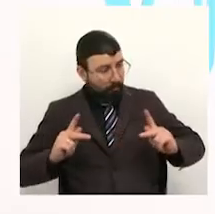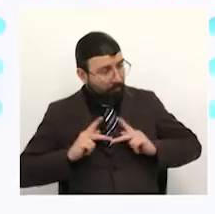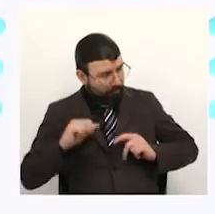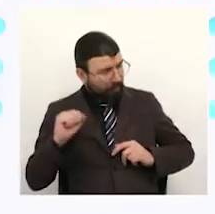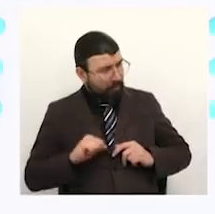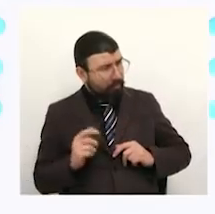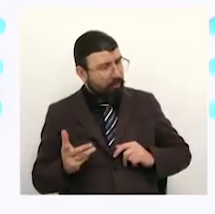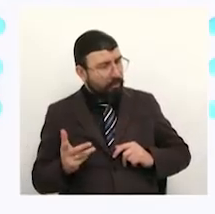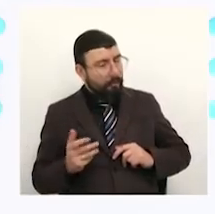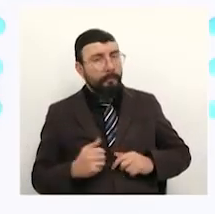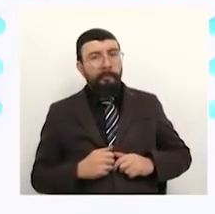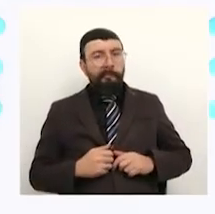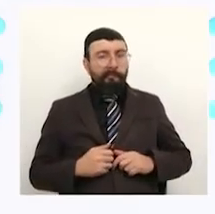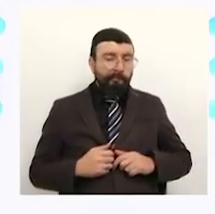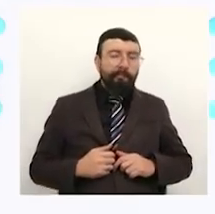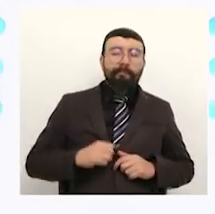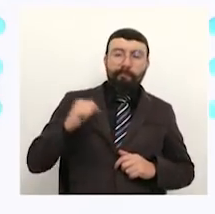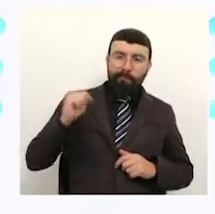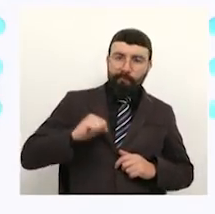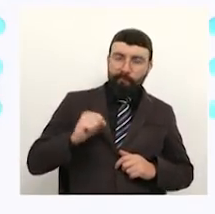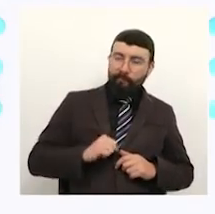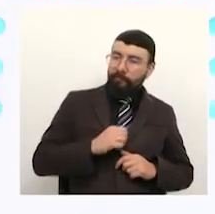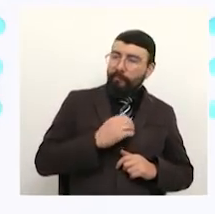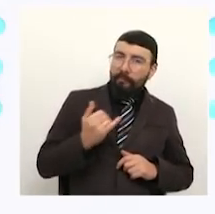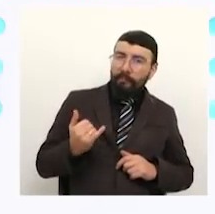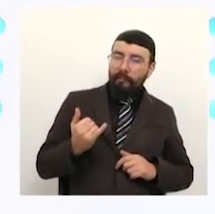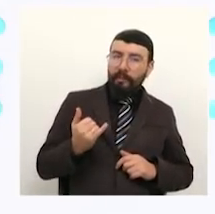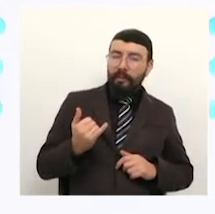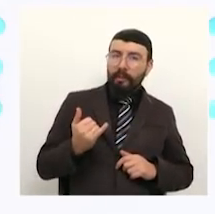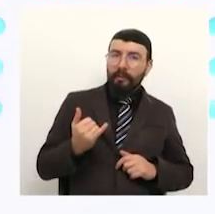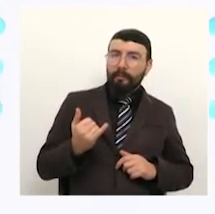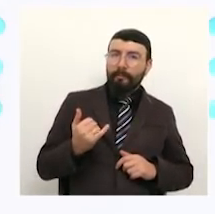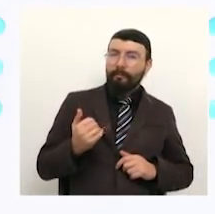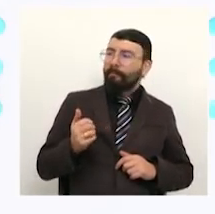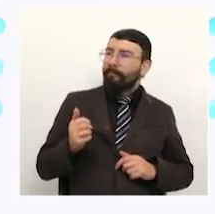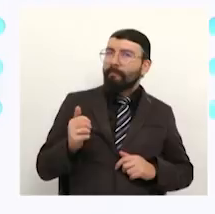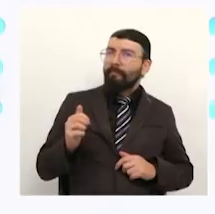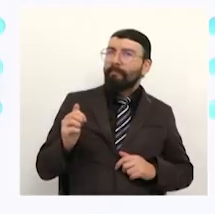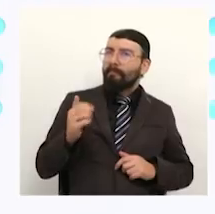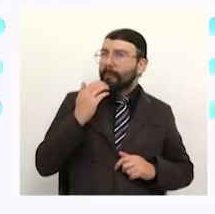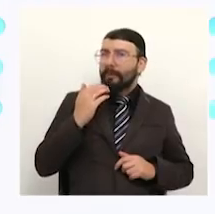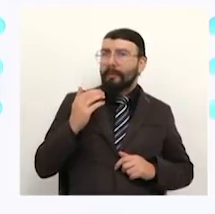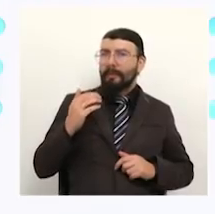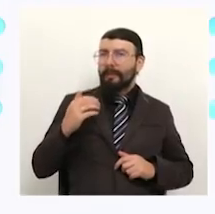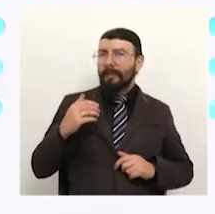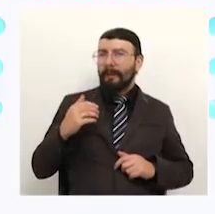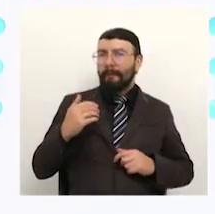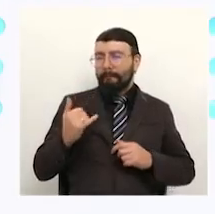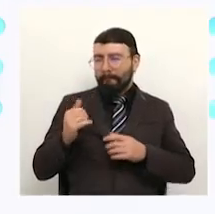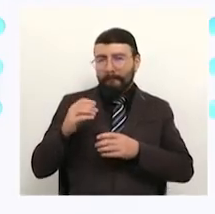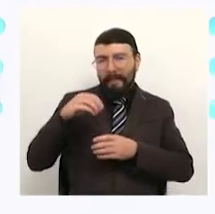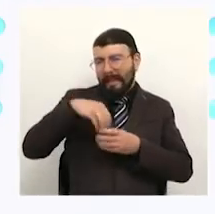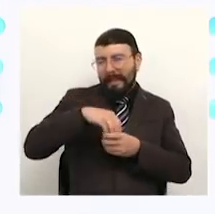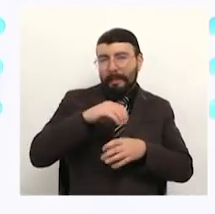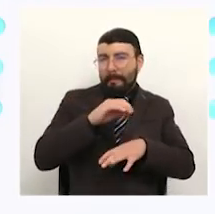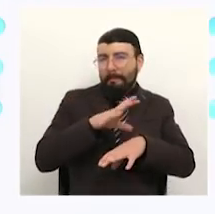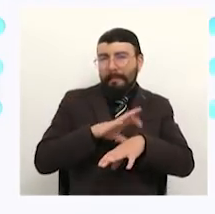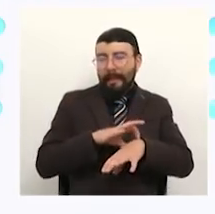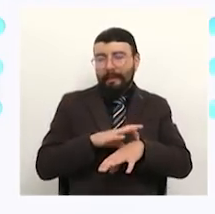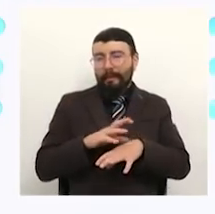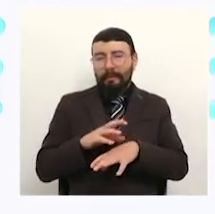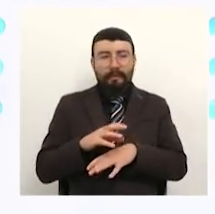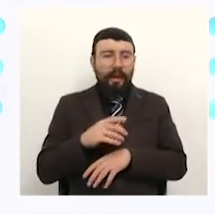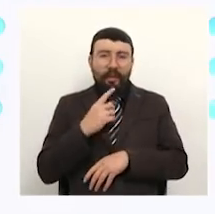mira que yo diría que es una de nuestras digamos como me dice médicos más llamados alternativos